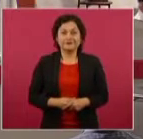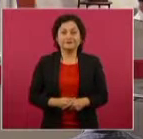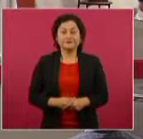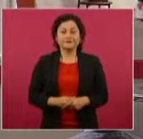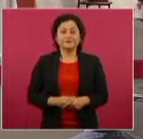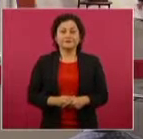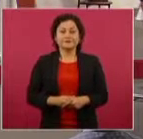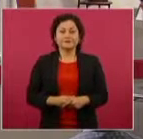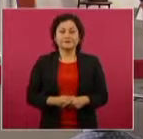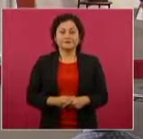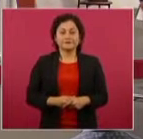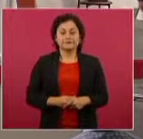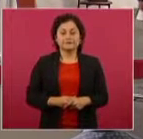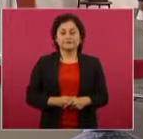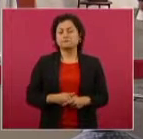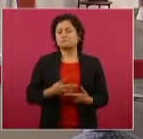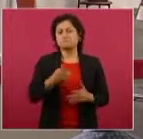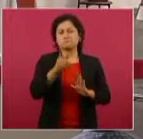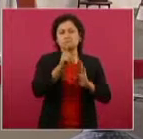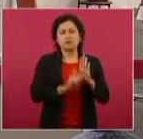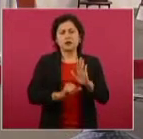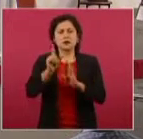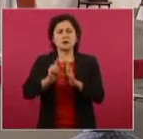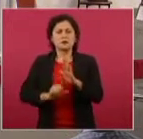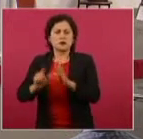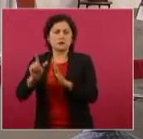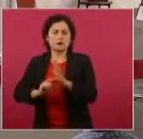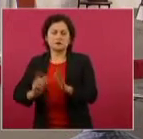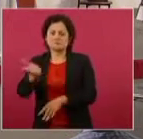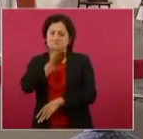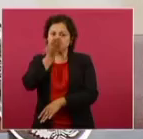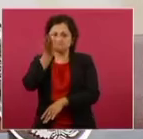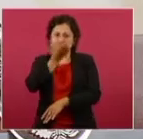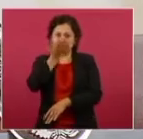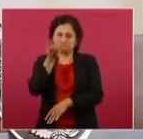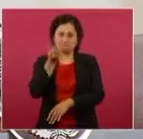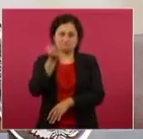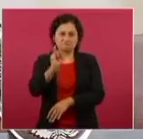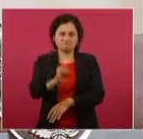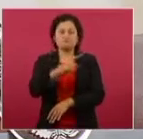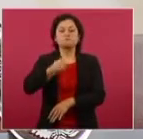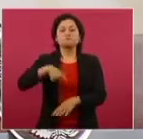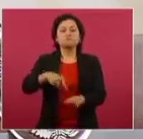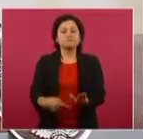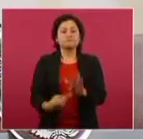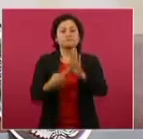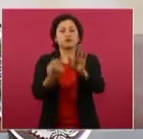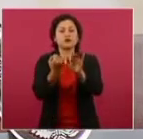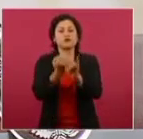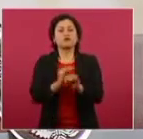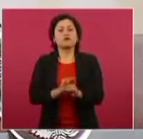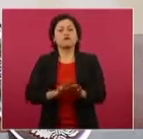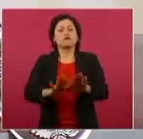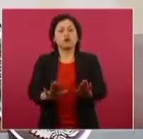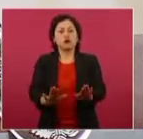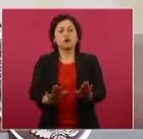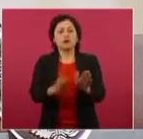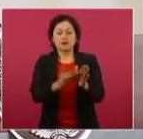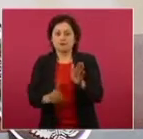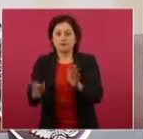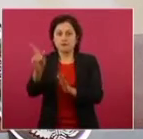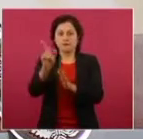Como hacemos cada mes, hoy presentamos el informe mensual de seguridad, que muestra